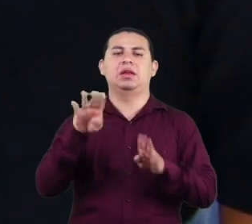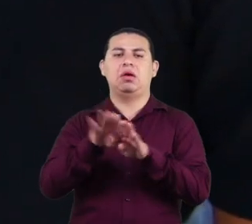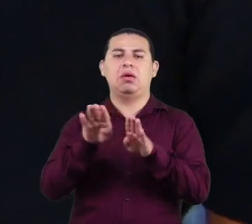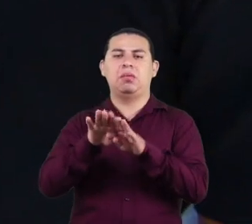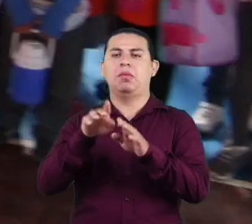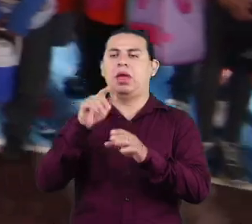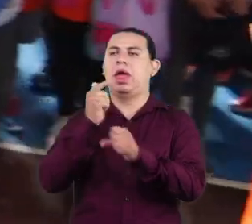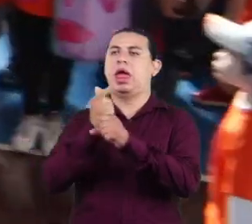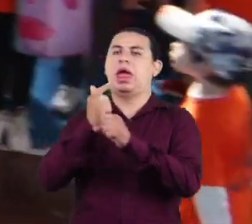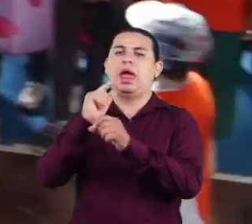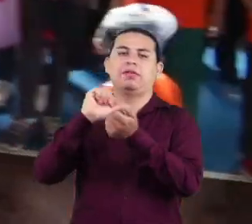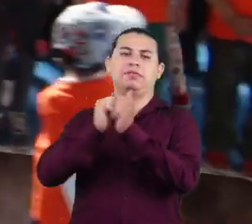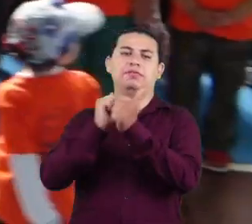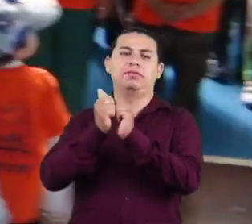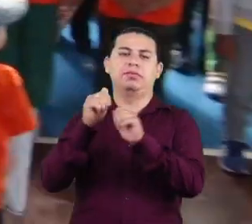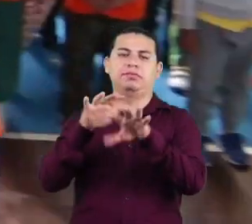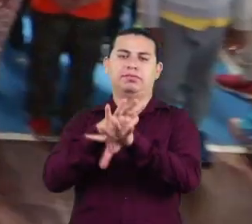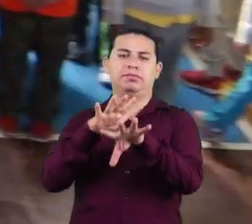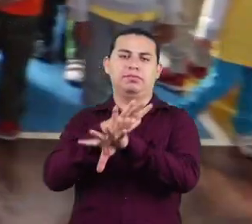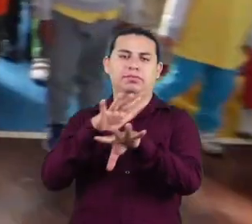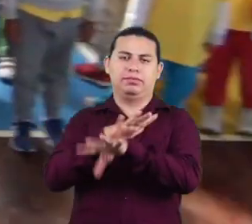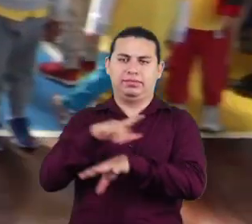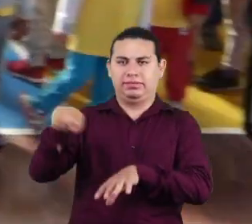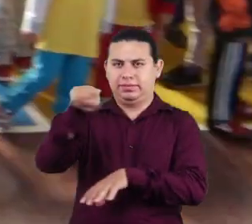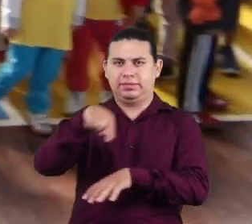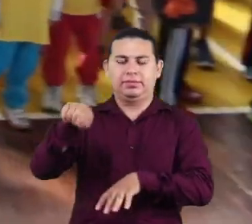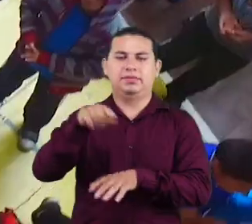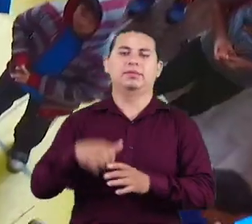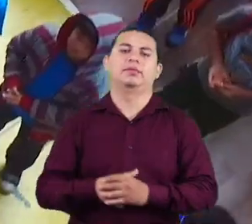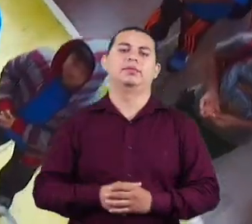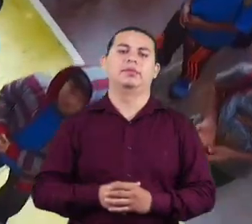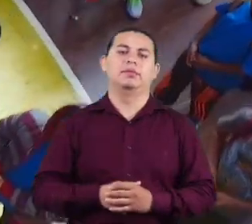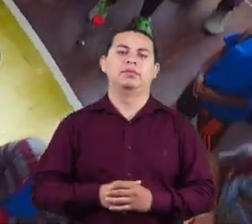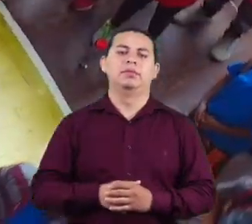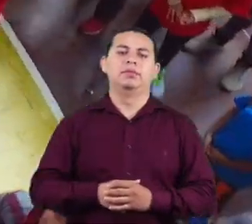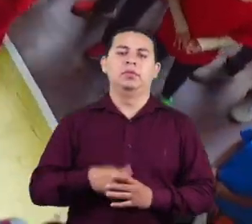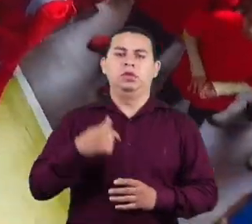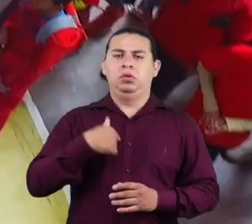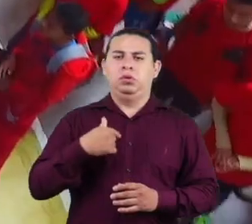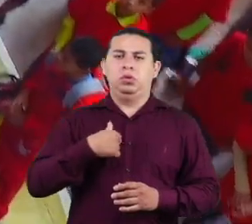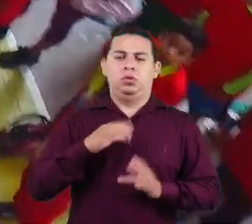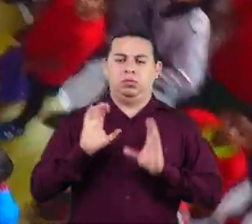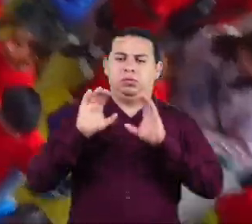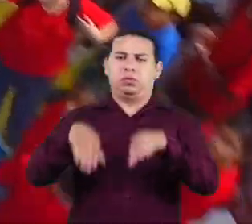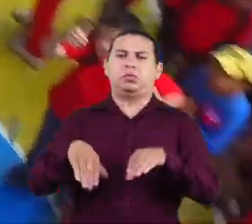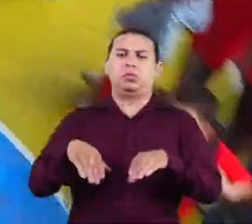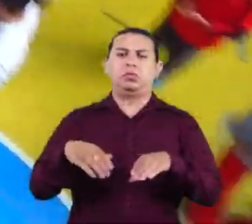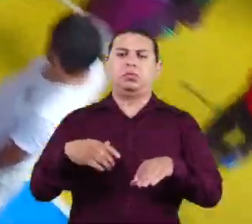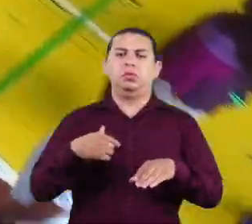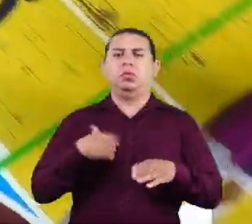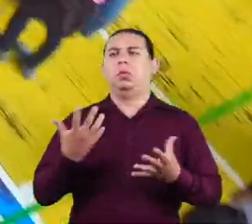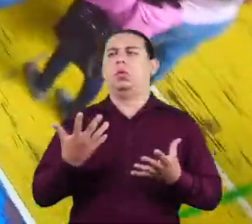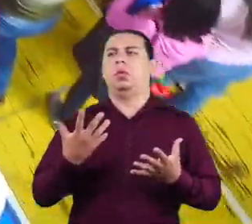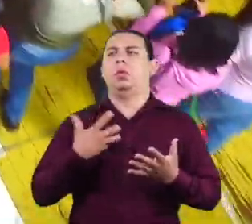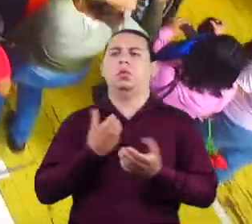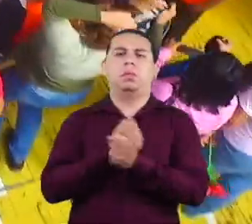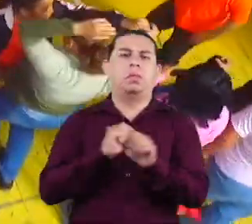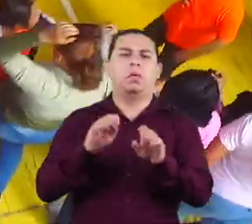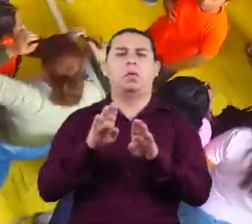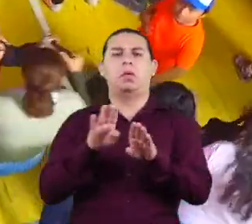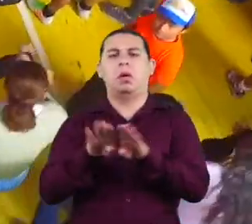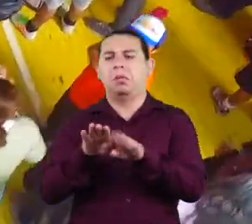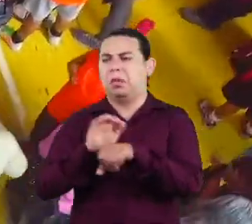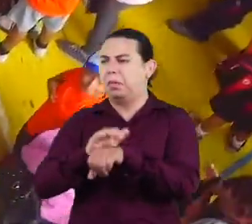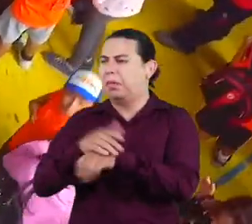van pidiendo o tienen este interés hacia el deporte. Pues yo me inscribí porque no tenía, las vacaciones son muy